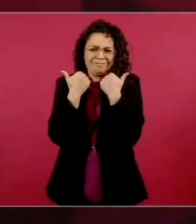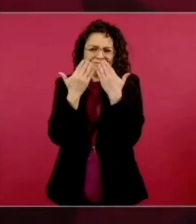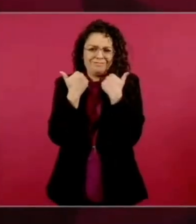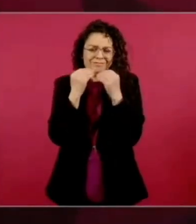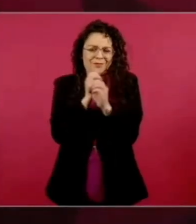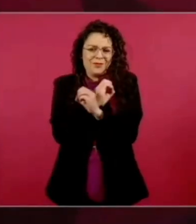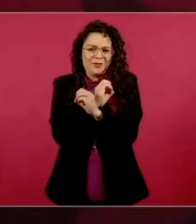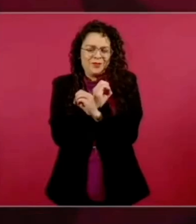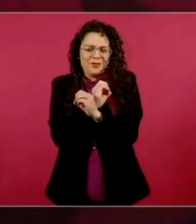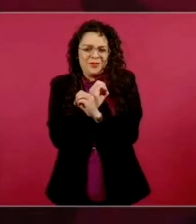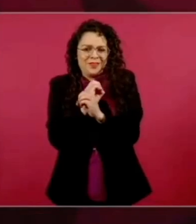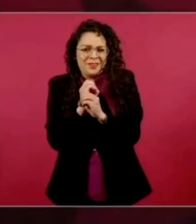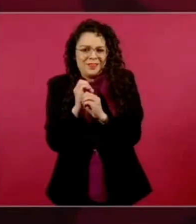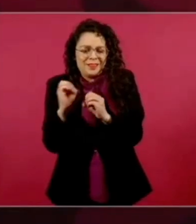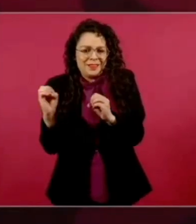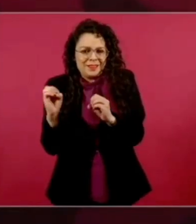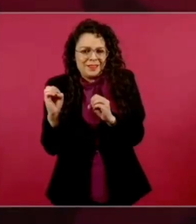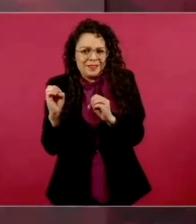que se puede ir